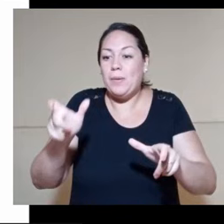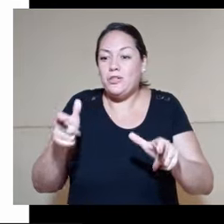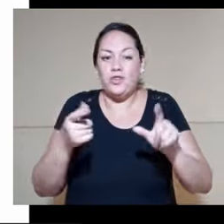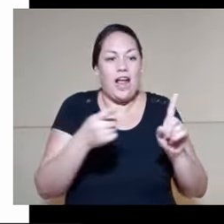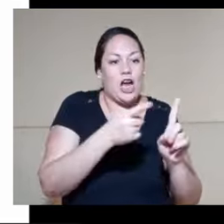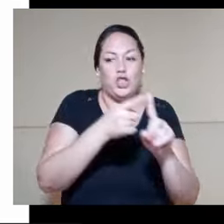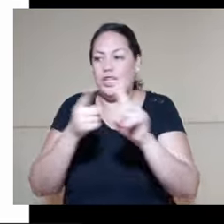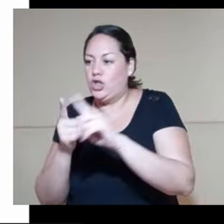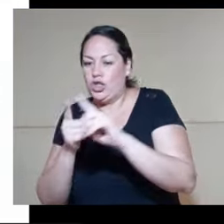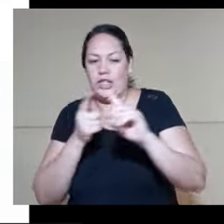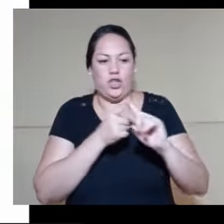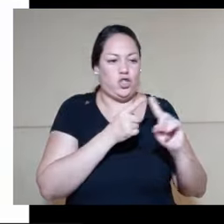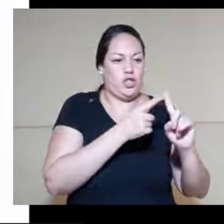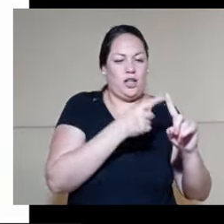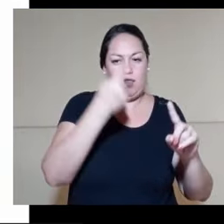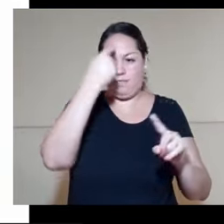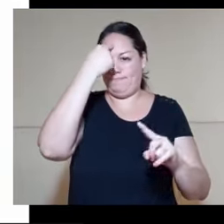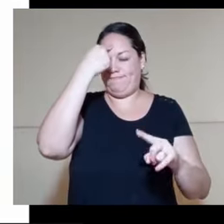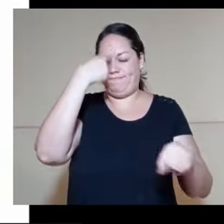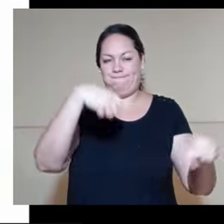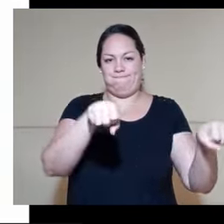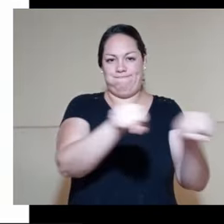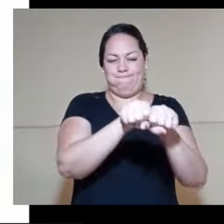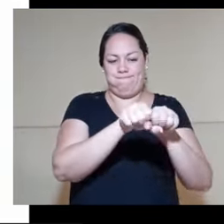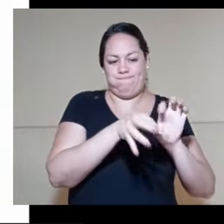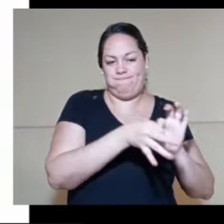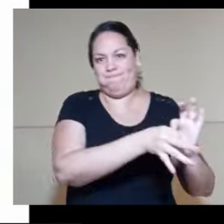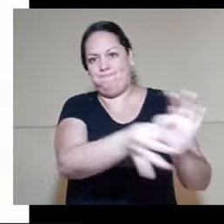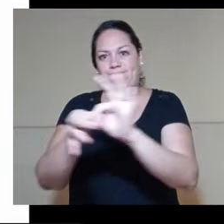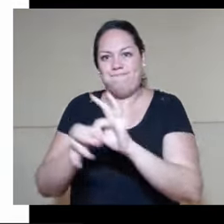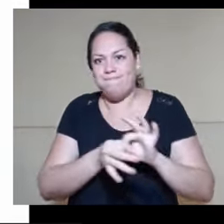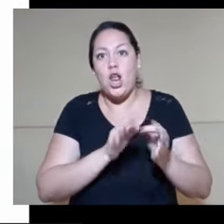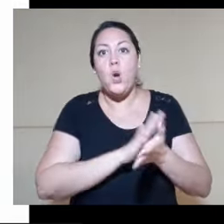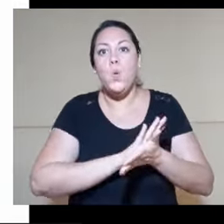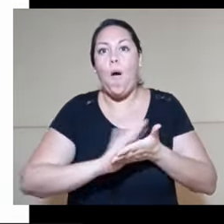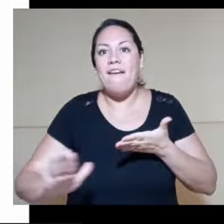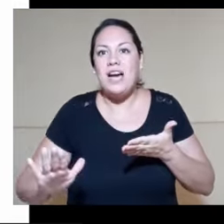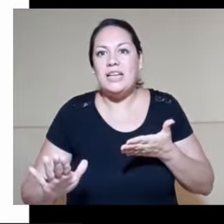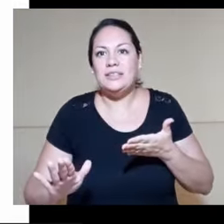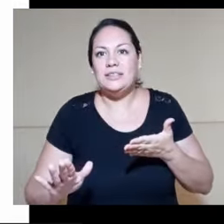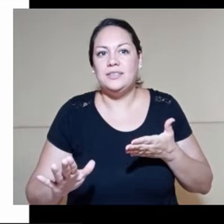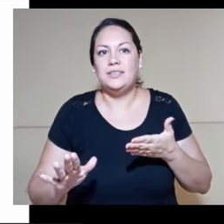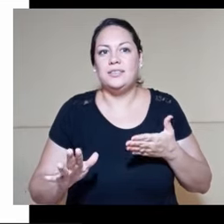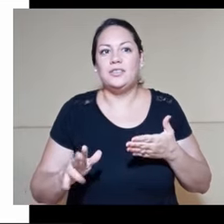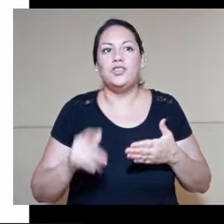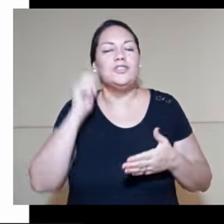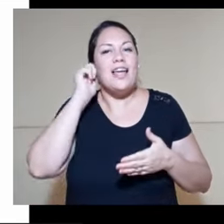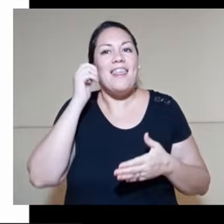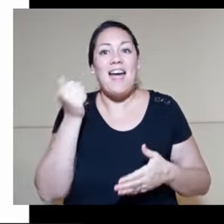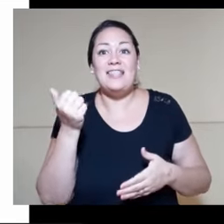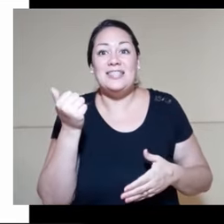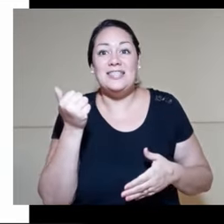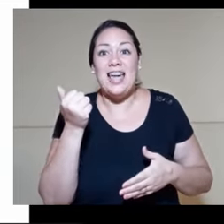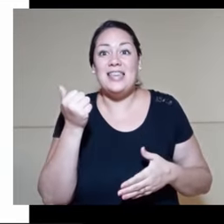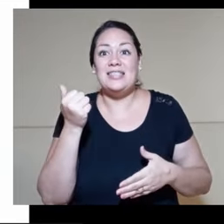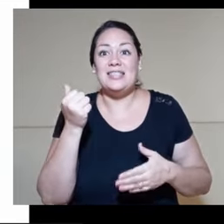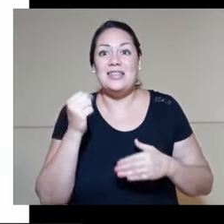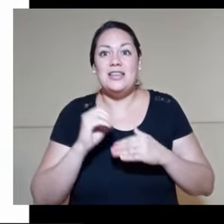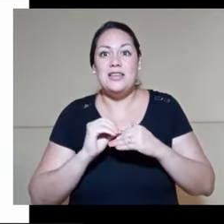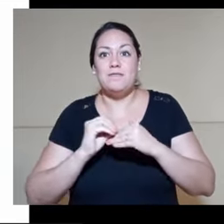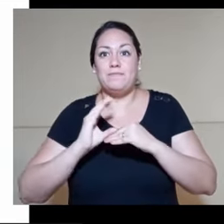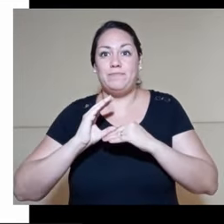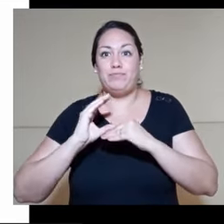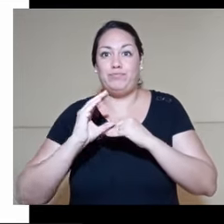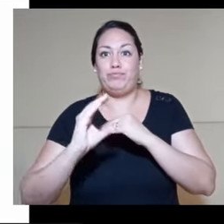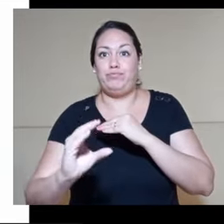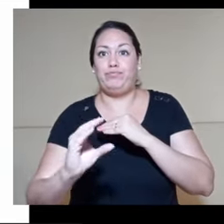esa socialización también, participa de toda la estimulación de redes neuronales nuevas, y nosotros a los 6 años tenemos un niño